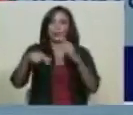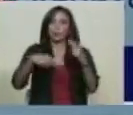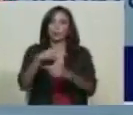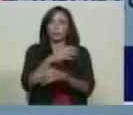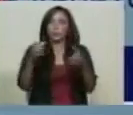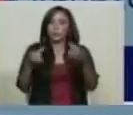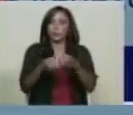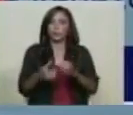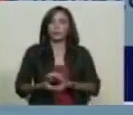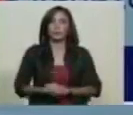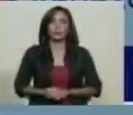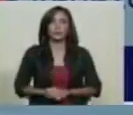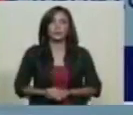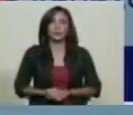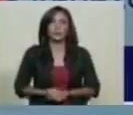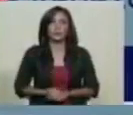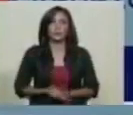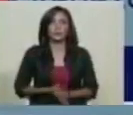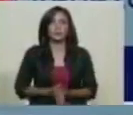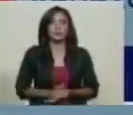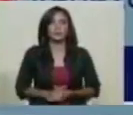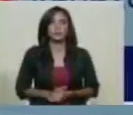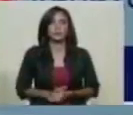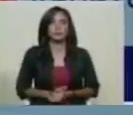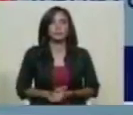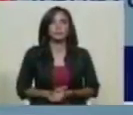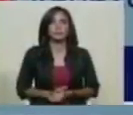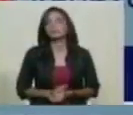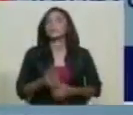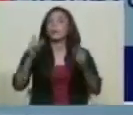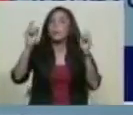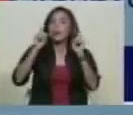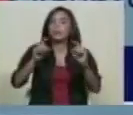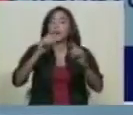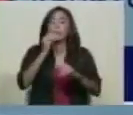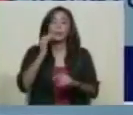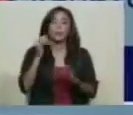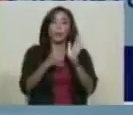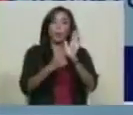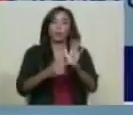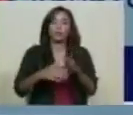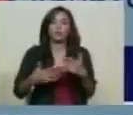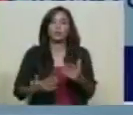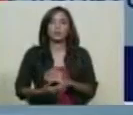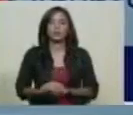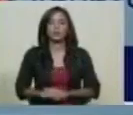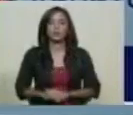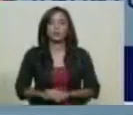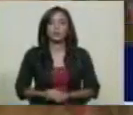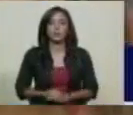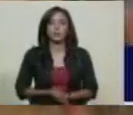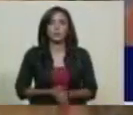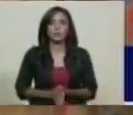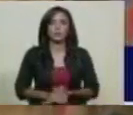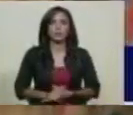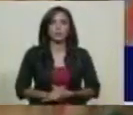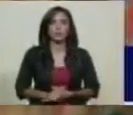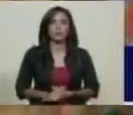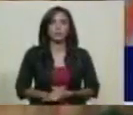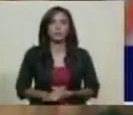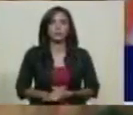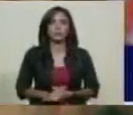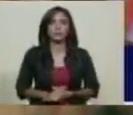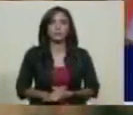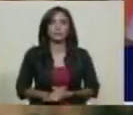El partido, bien para ganar elecciones, hemos demostrado, pero nosotros necesitamos un partido